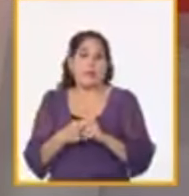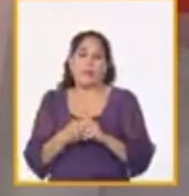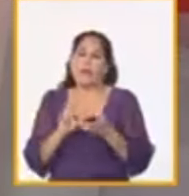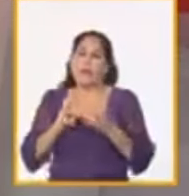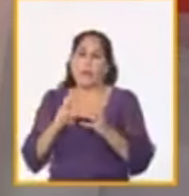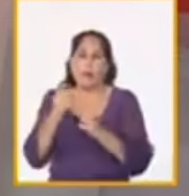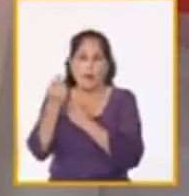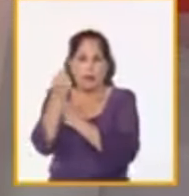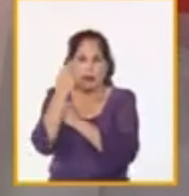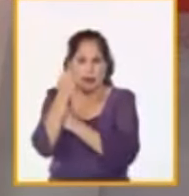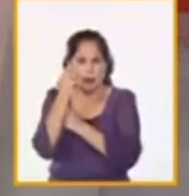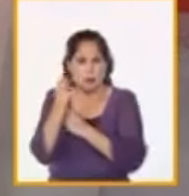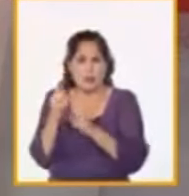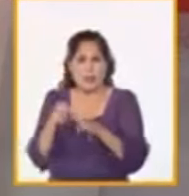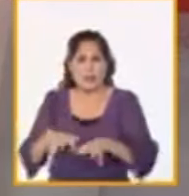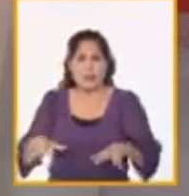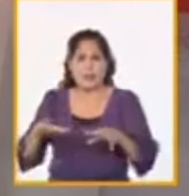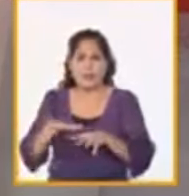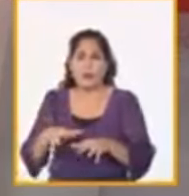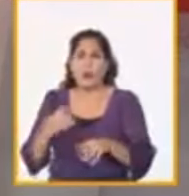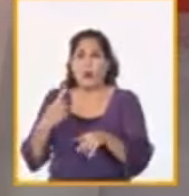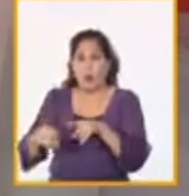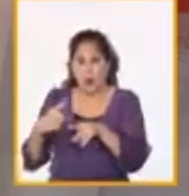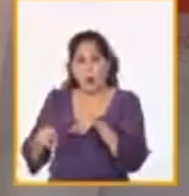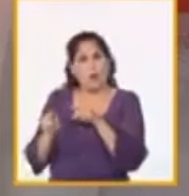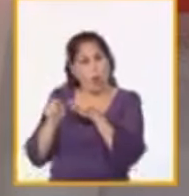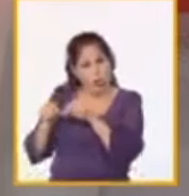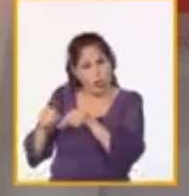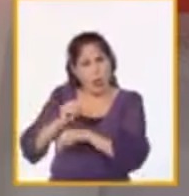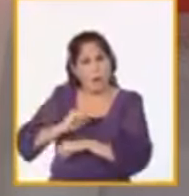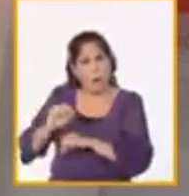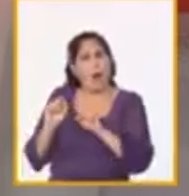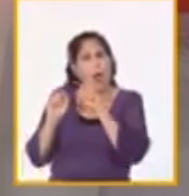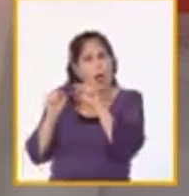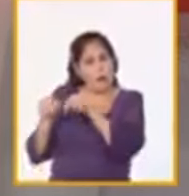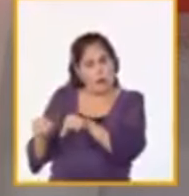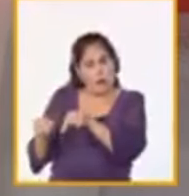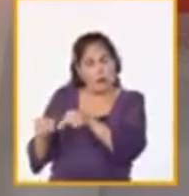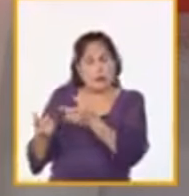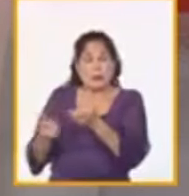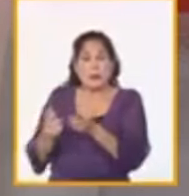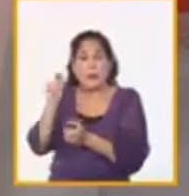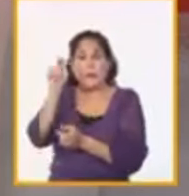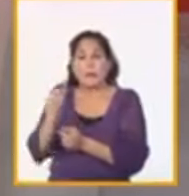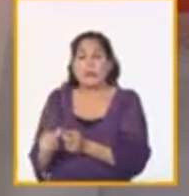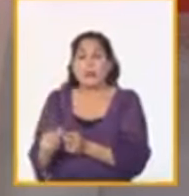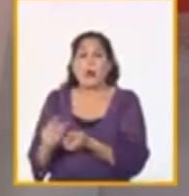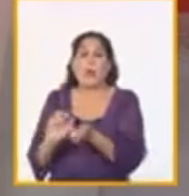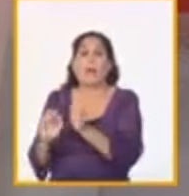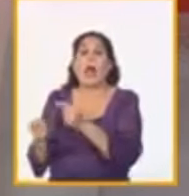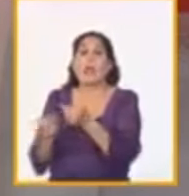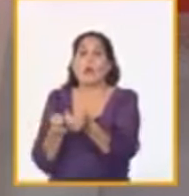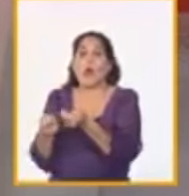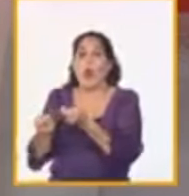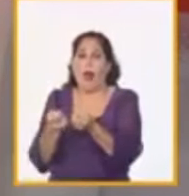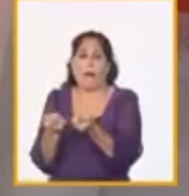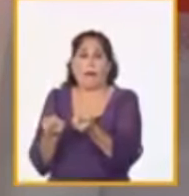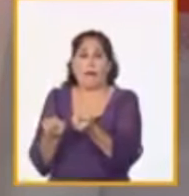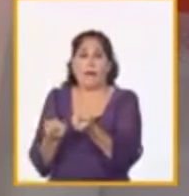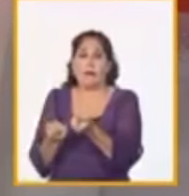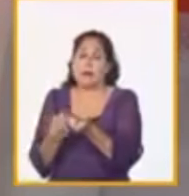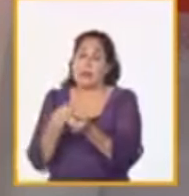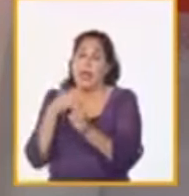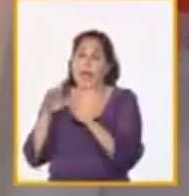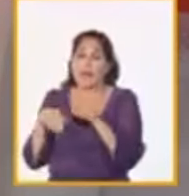no son solo de falta de recursos, de equipo de bombeo, sino que son de operar el acueducto, de manipular, y es una de las críticas que nos